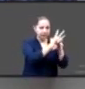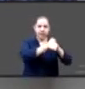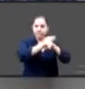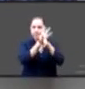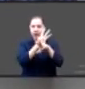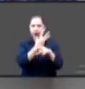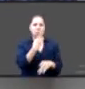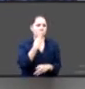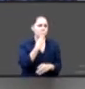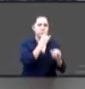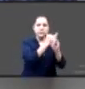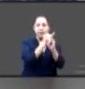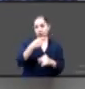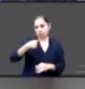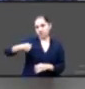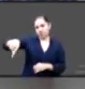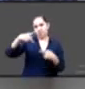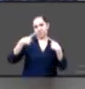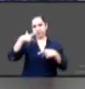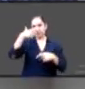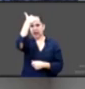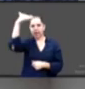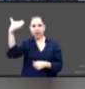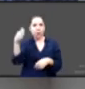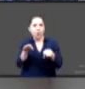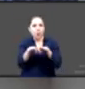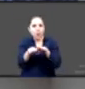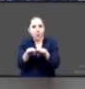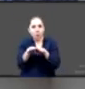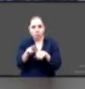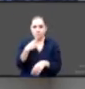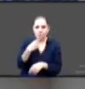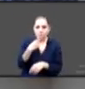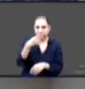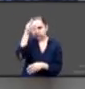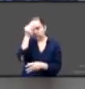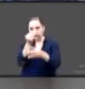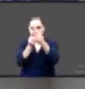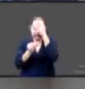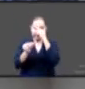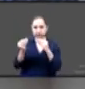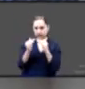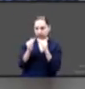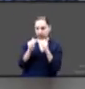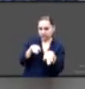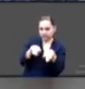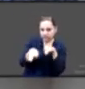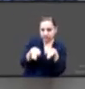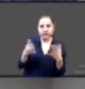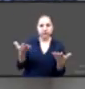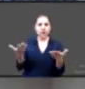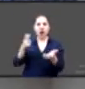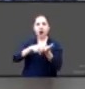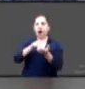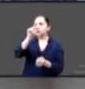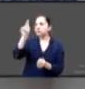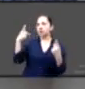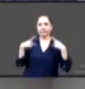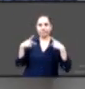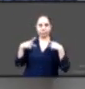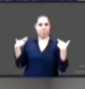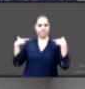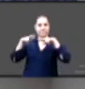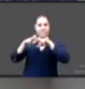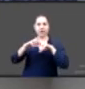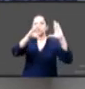que adaptarse para poder realizar trabajos en casa? ¿Cómo los profesores han tenido que cambiar también su metodología de trabajo para poder realizar